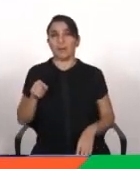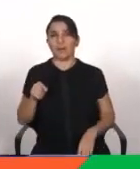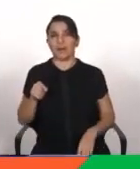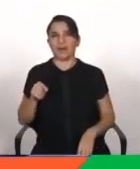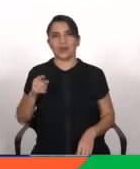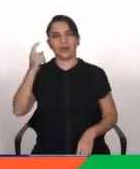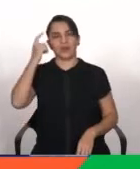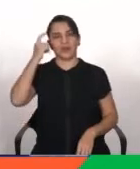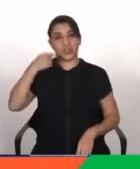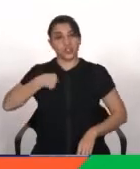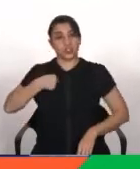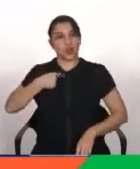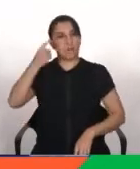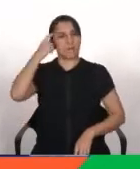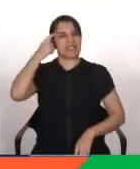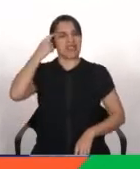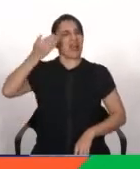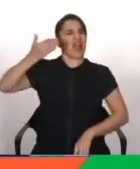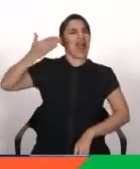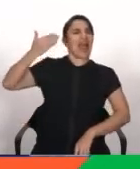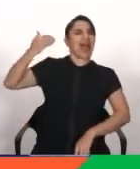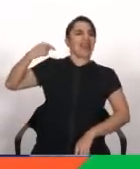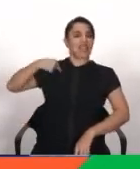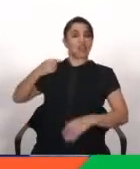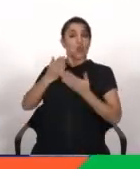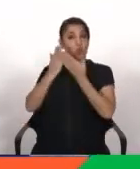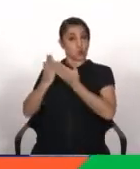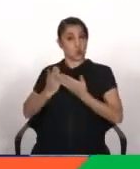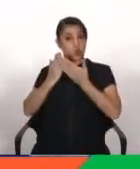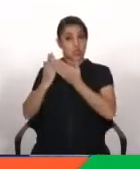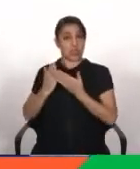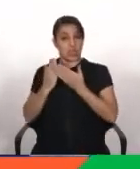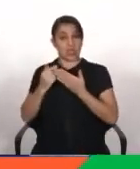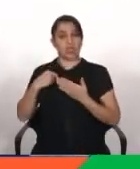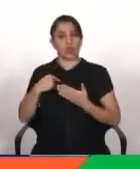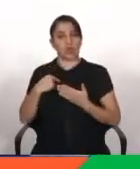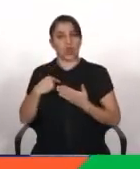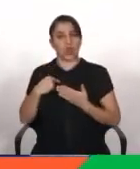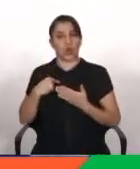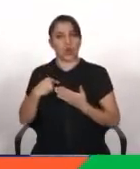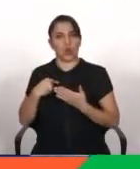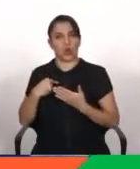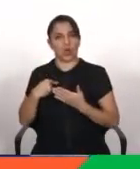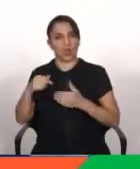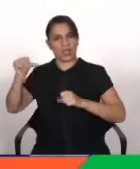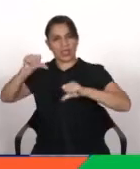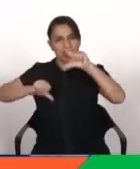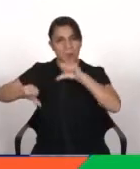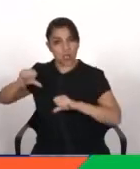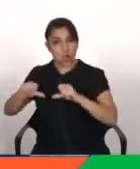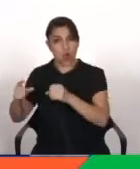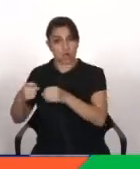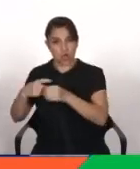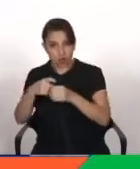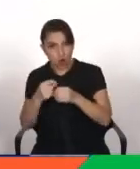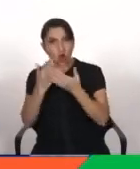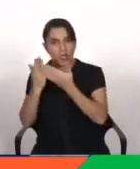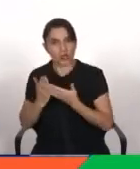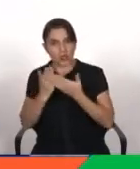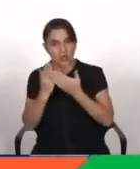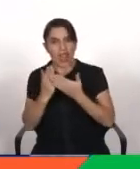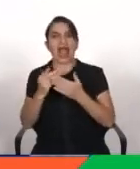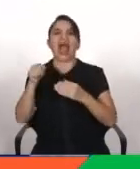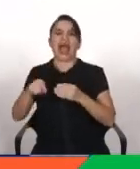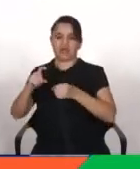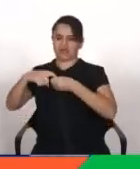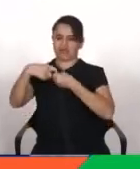como memoria de mi época de colegio y yo estuve en químico-biólogo y efectivamente eran más hombres que mujeres. Y después me pasó varias